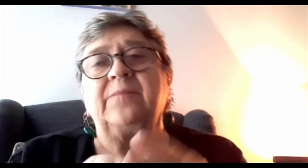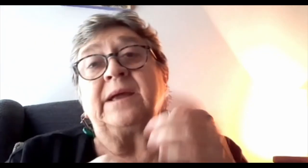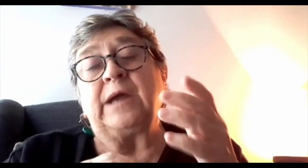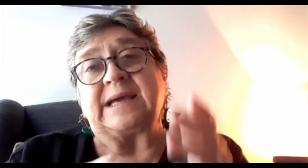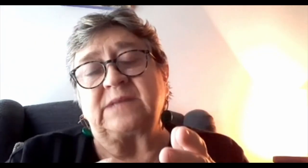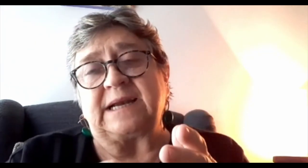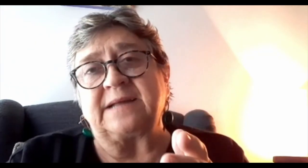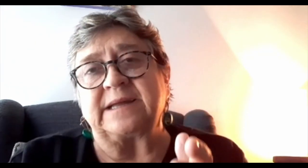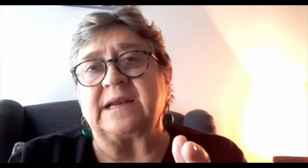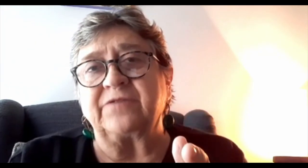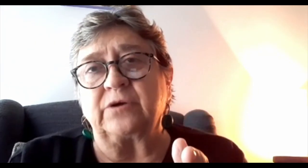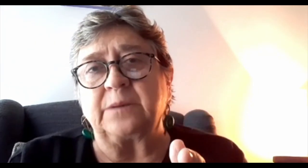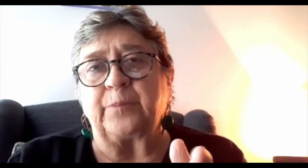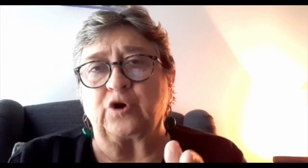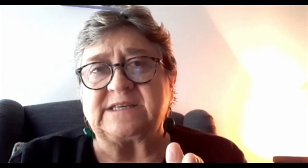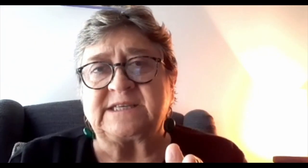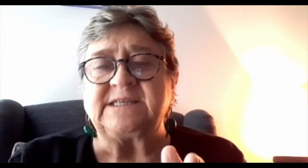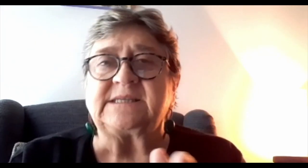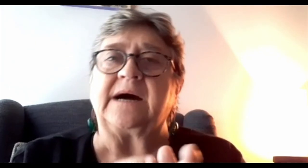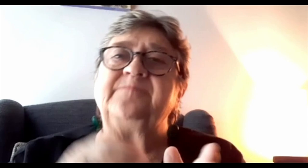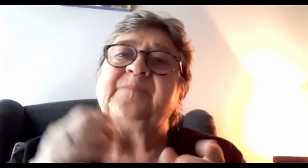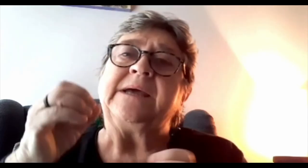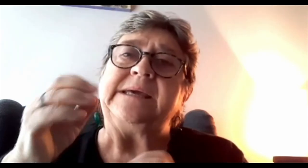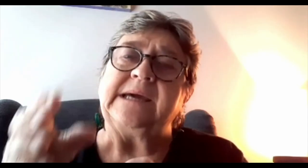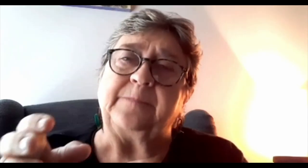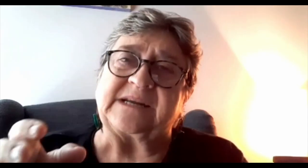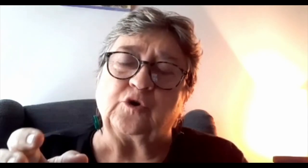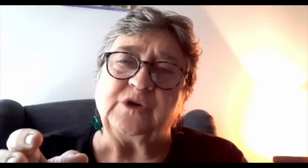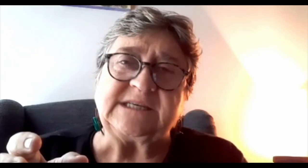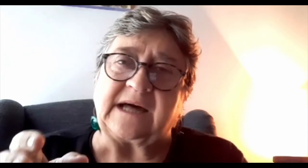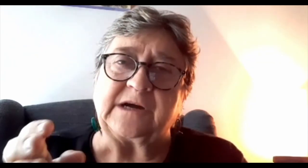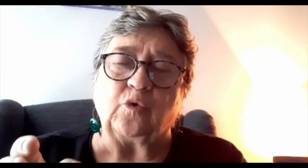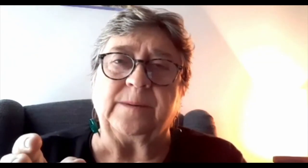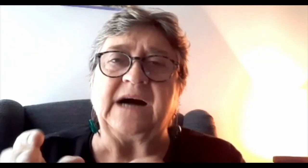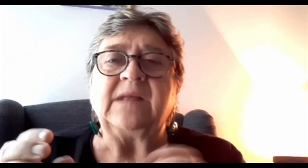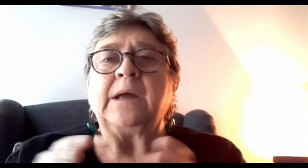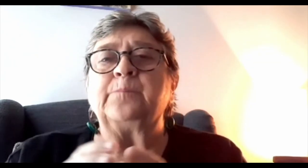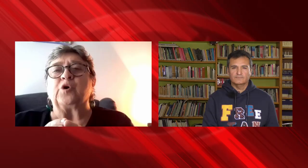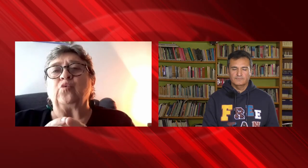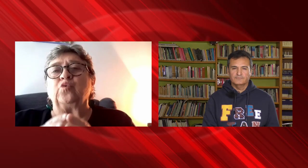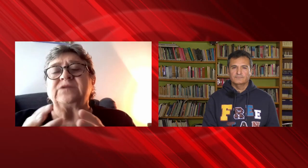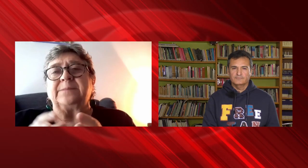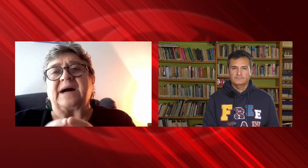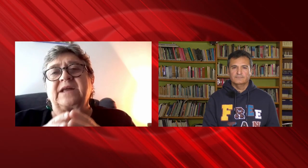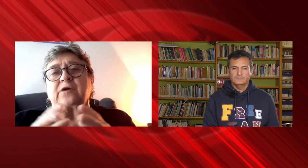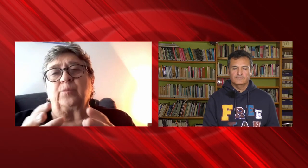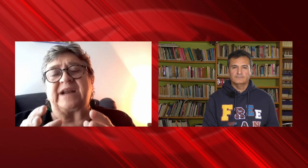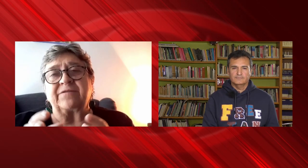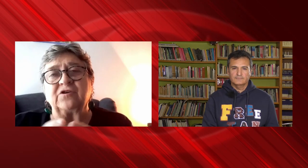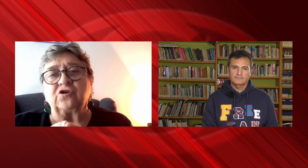organizada entre la Internacional Progresista y el Partido Comunista de Cuba, por un tema